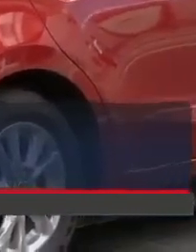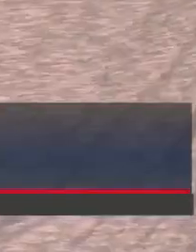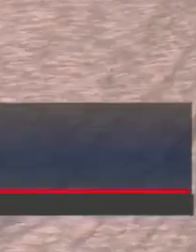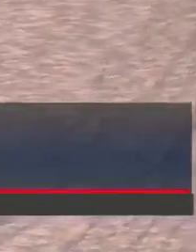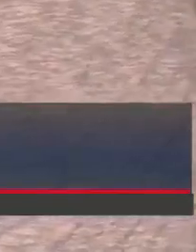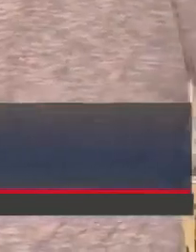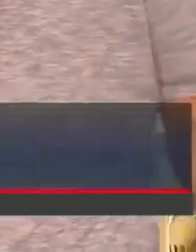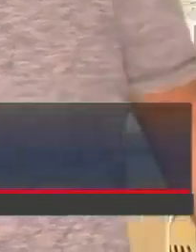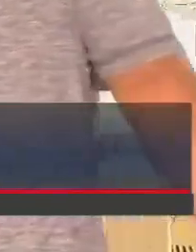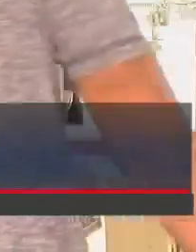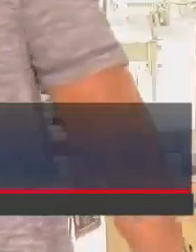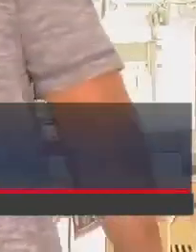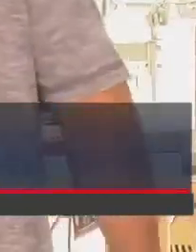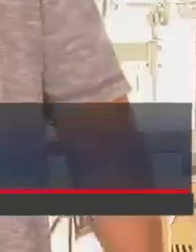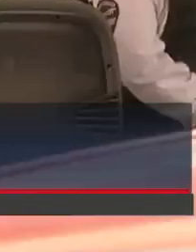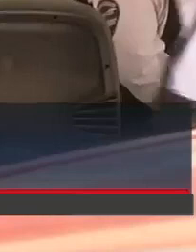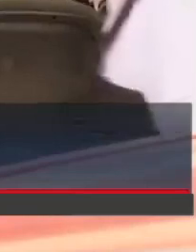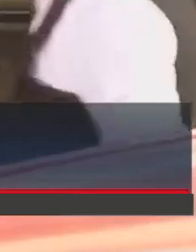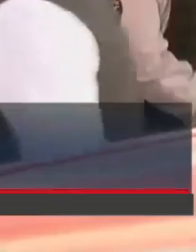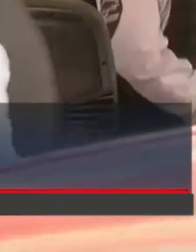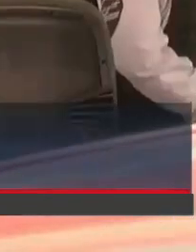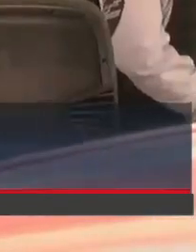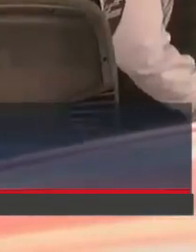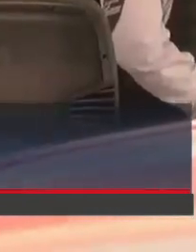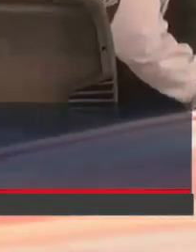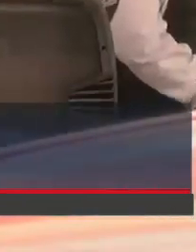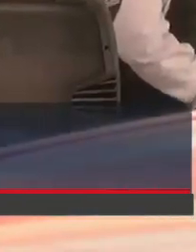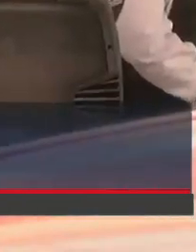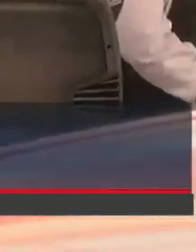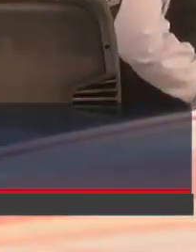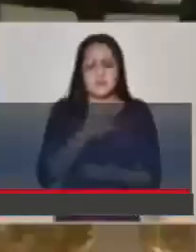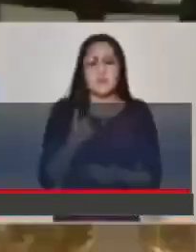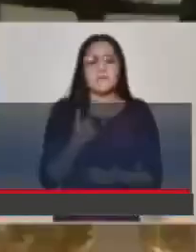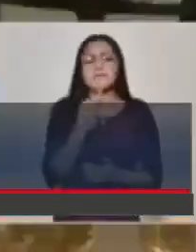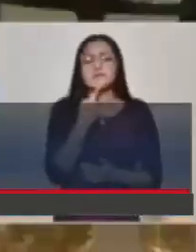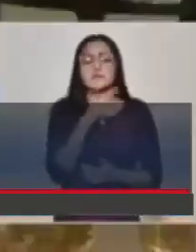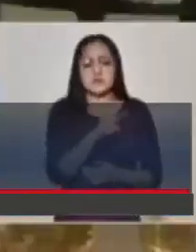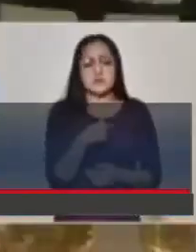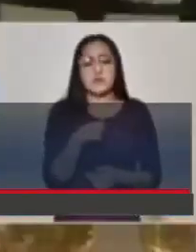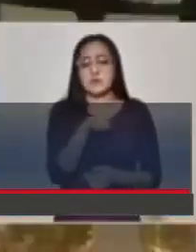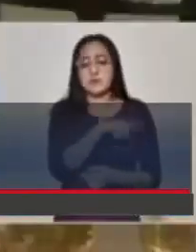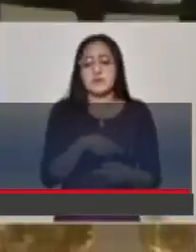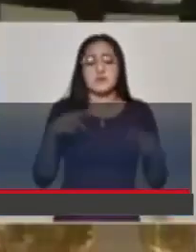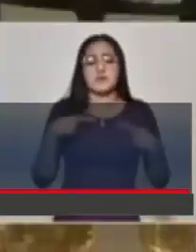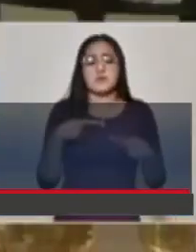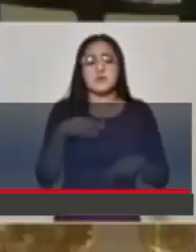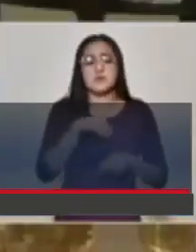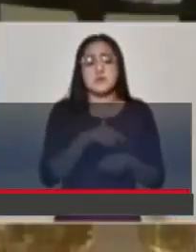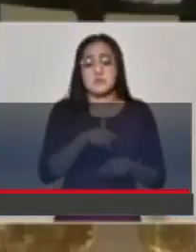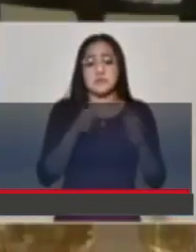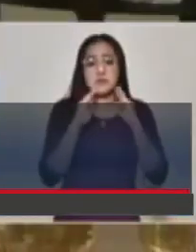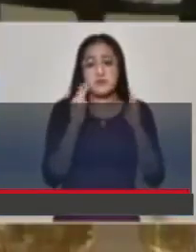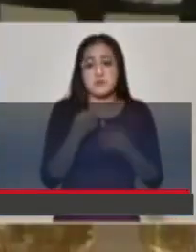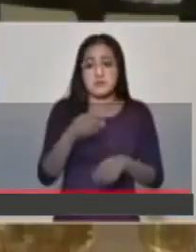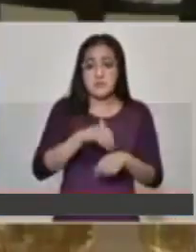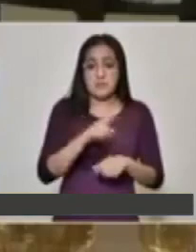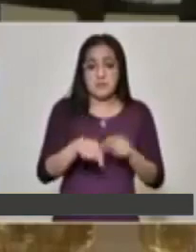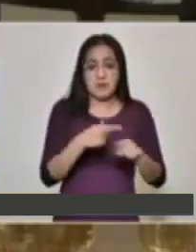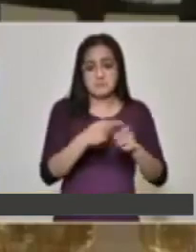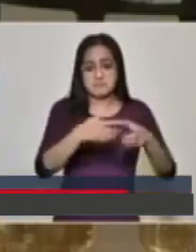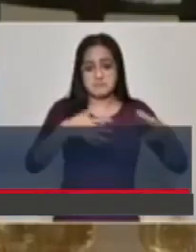impagables con intereses de hasta el 85 por ciento semanal no vamos a dejar que se instalen mafias